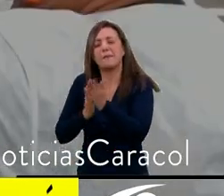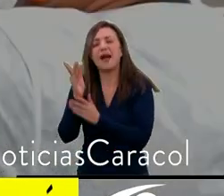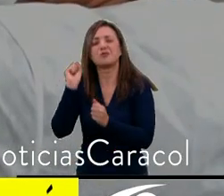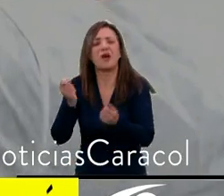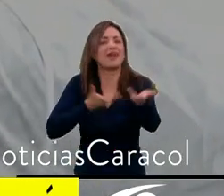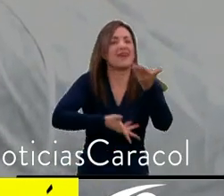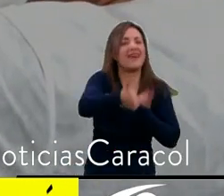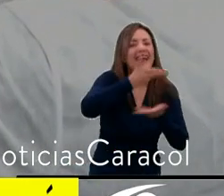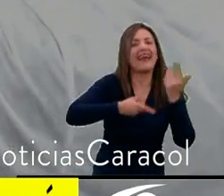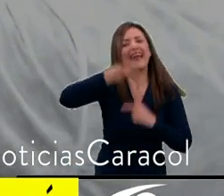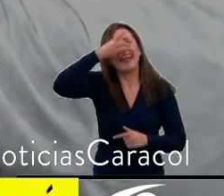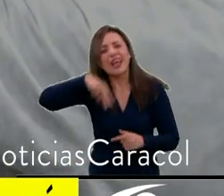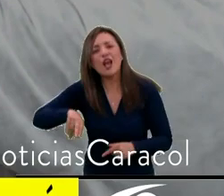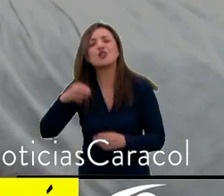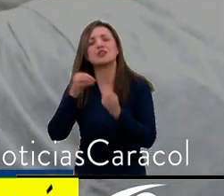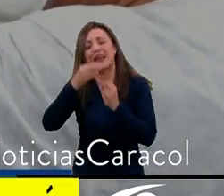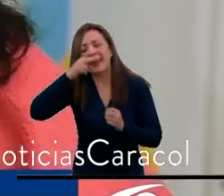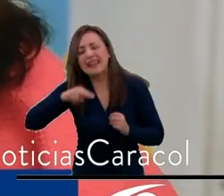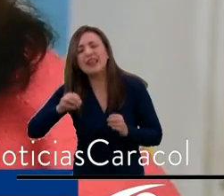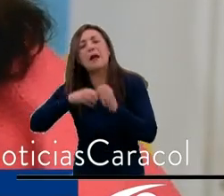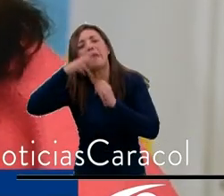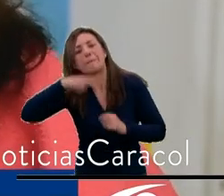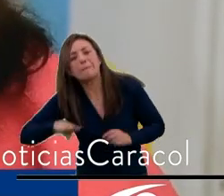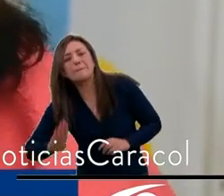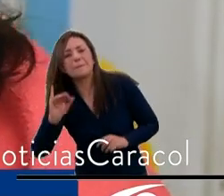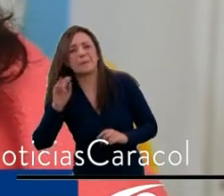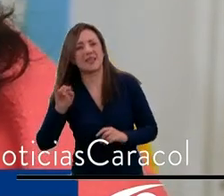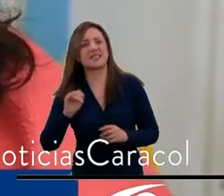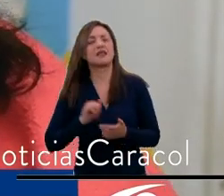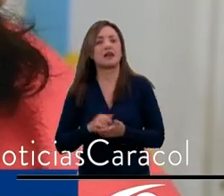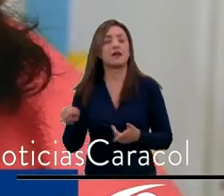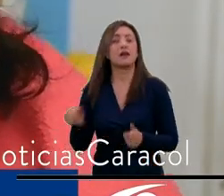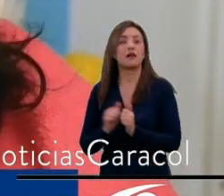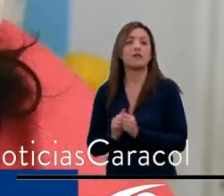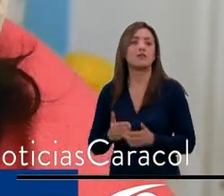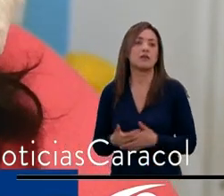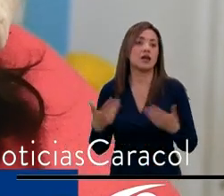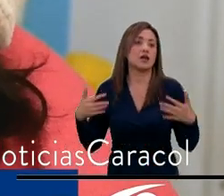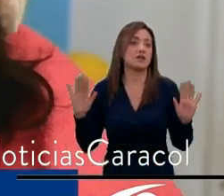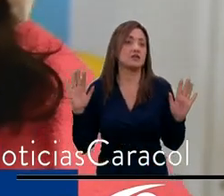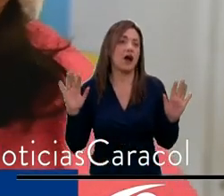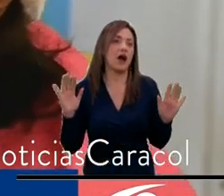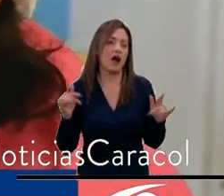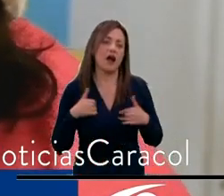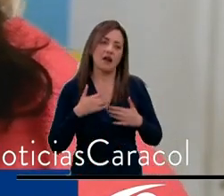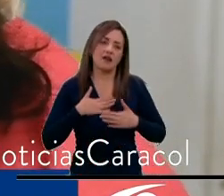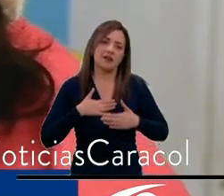hijos, nietos y bisnietos. Ya uno ya vive más, como más